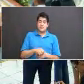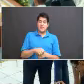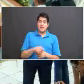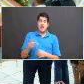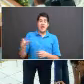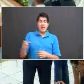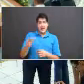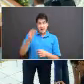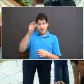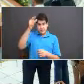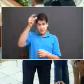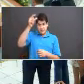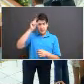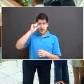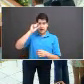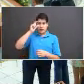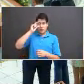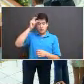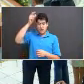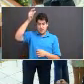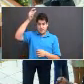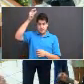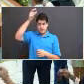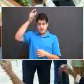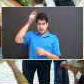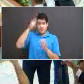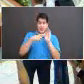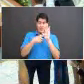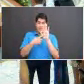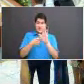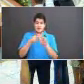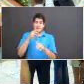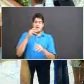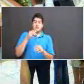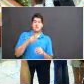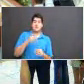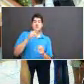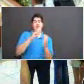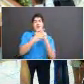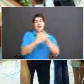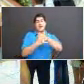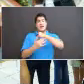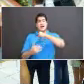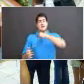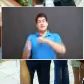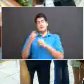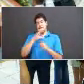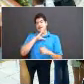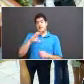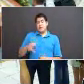Al levantar la copa, que es representación de su sangre bendita,